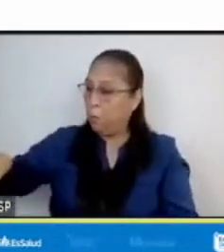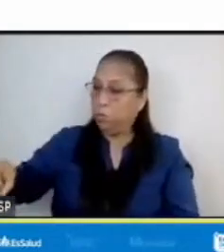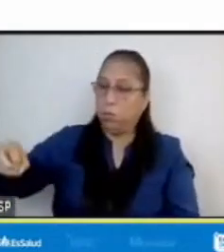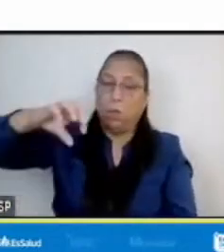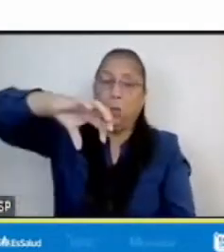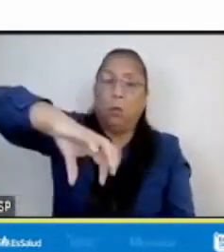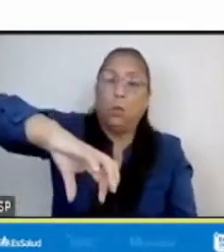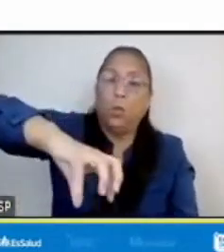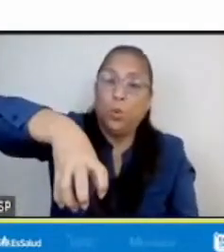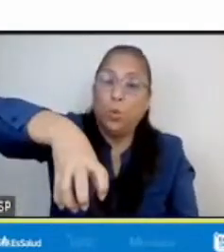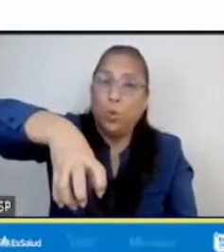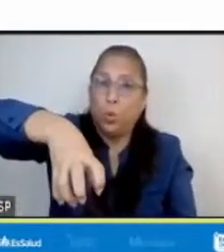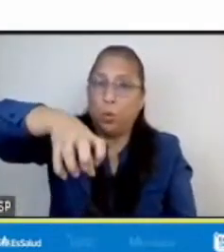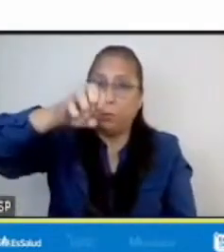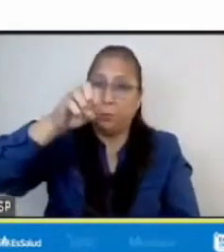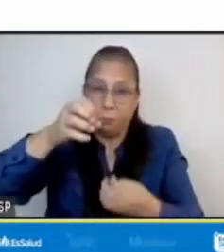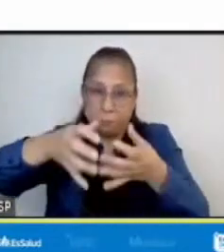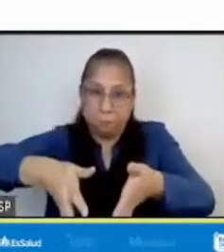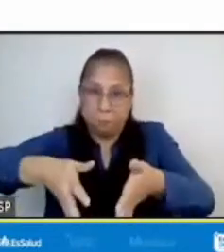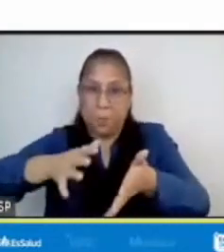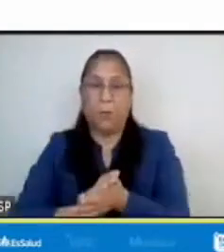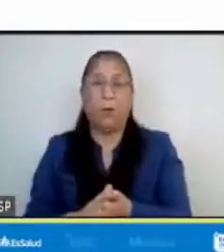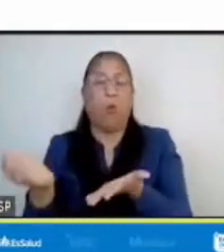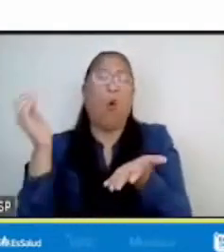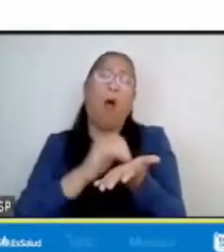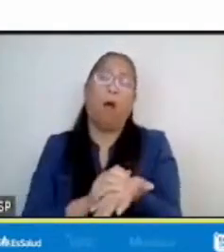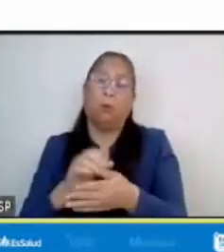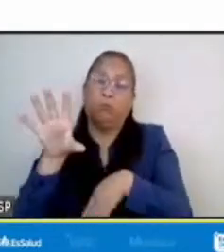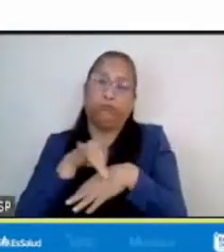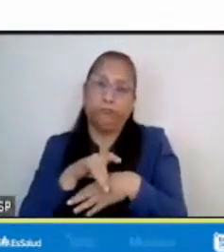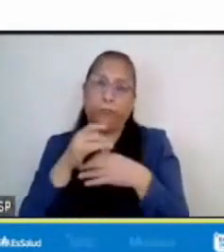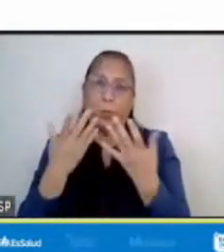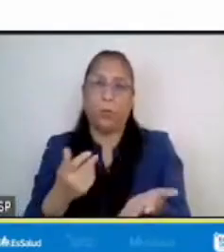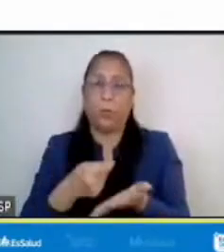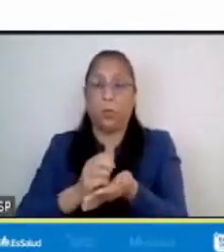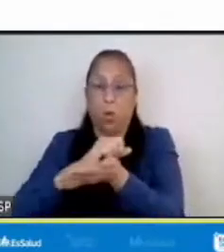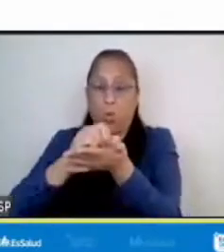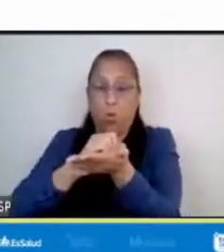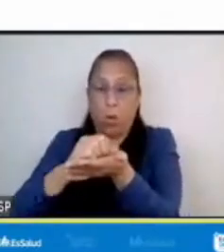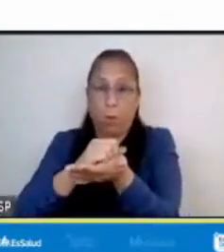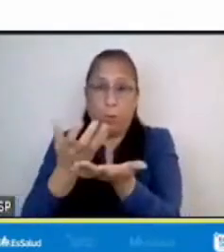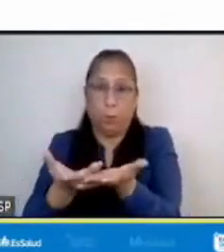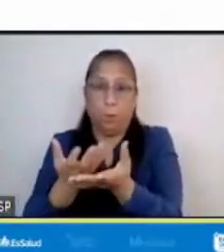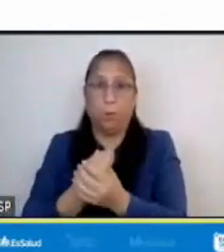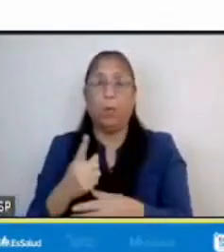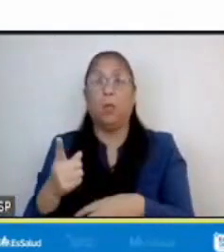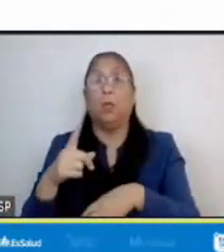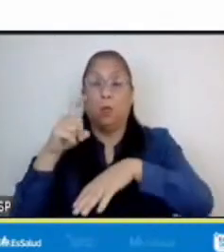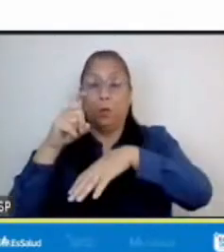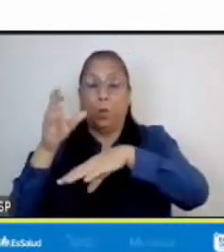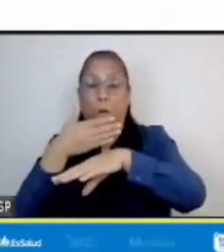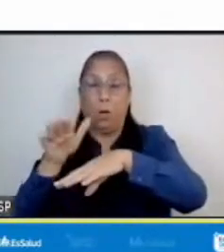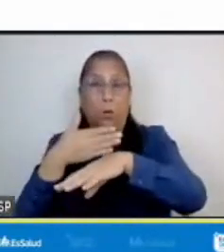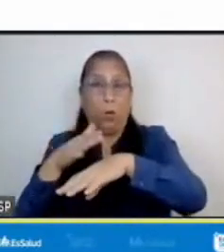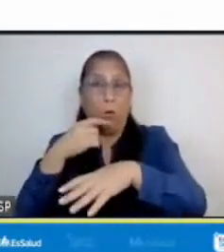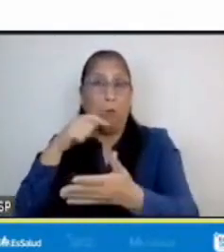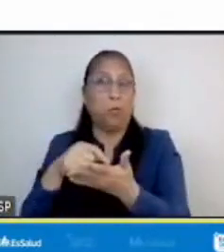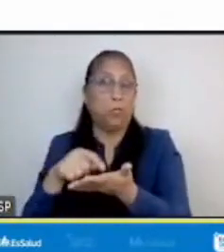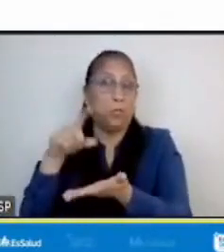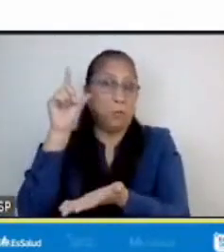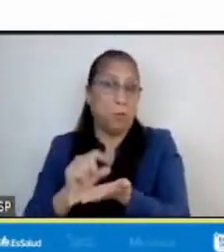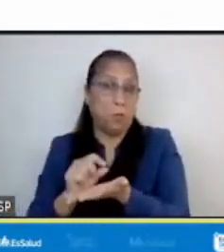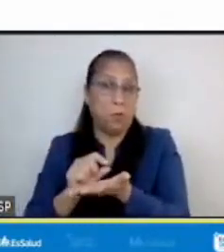con un papelito y cierras la perilla para no recontaminarte lo que ya lavaste. Eso es con jabón. Y con alcohol en gel puede ser un poco menos